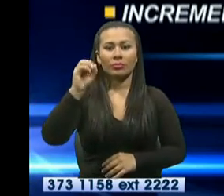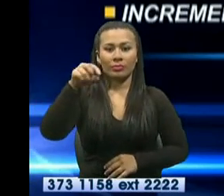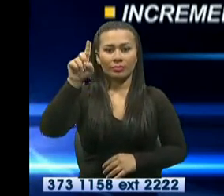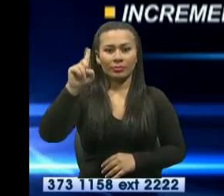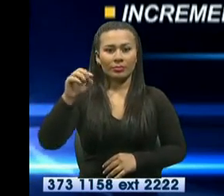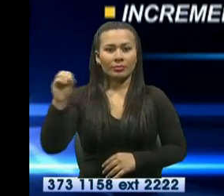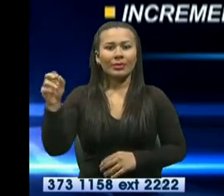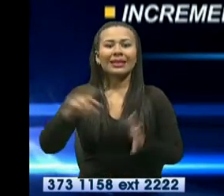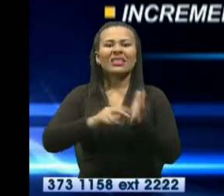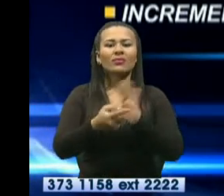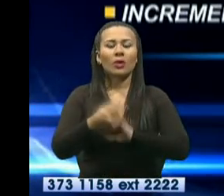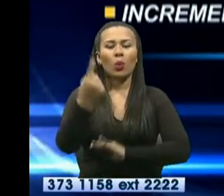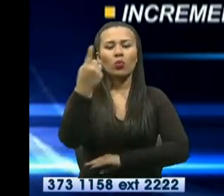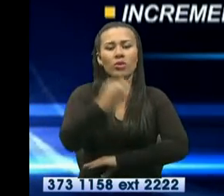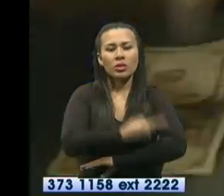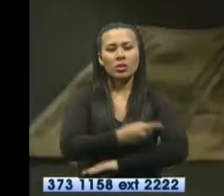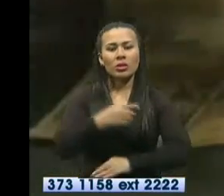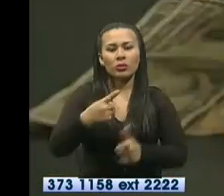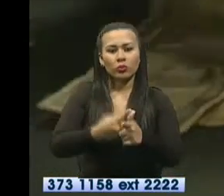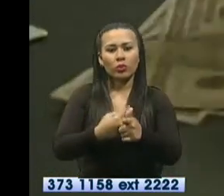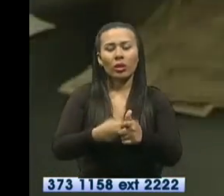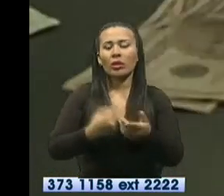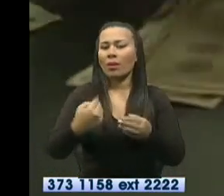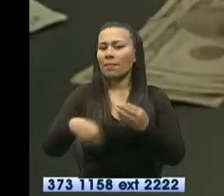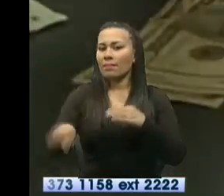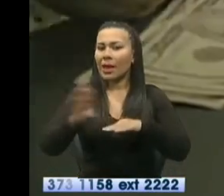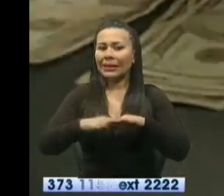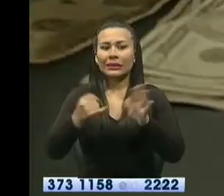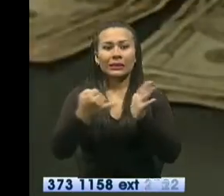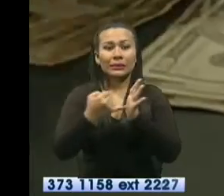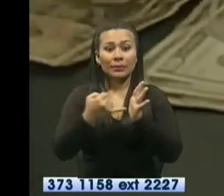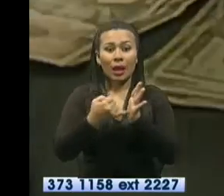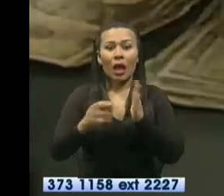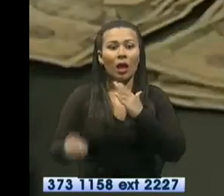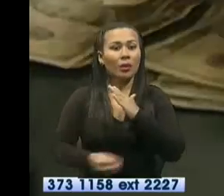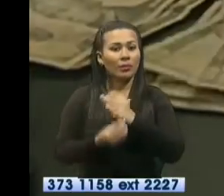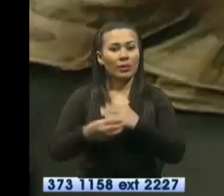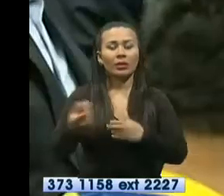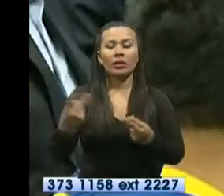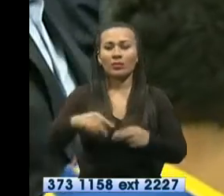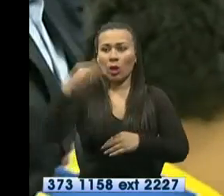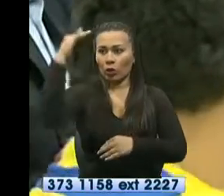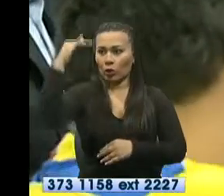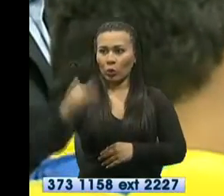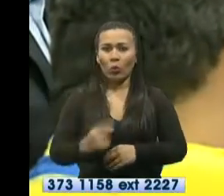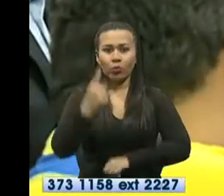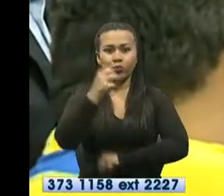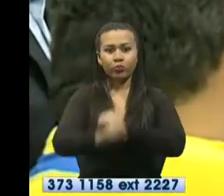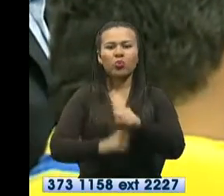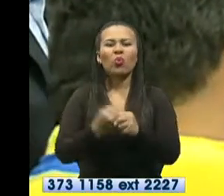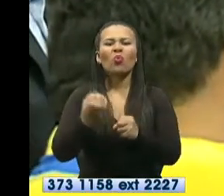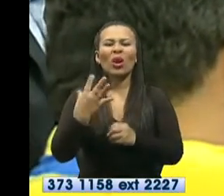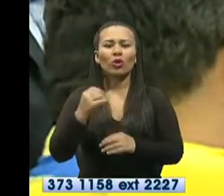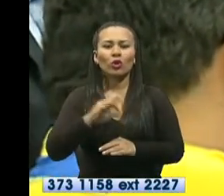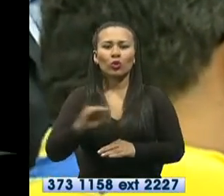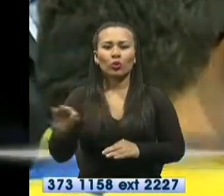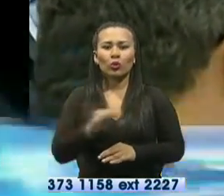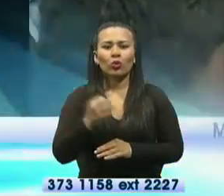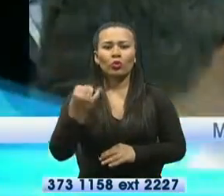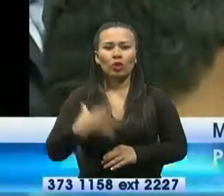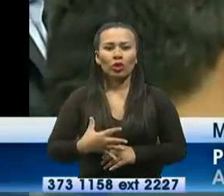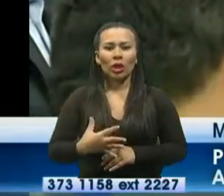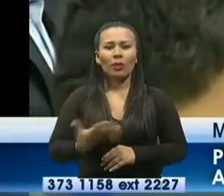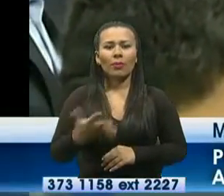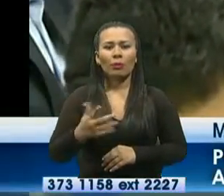IVA, $750 millones. Todo esto con un plazo de aplicación de máximo un año. Estos datos